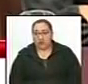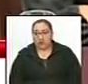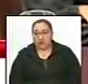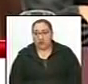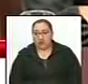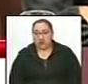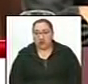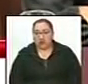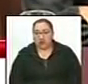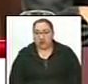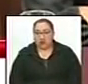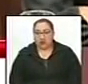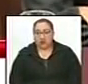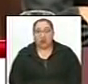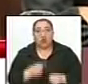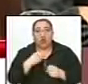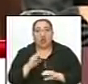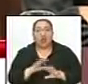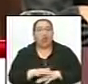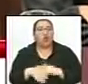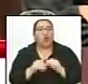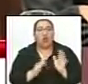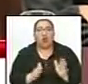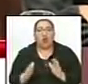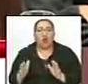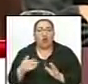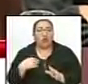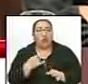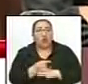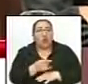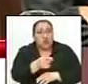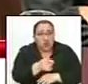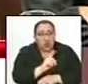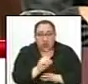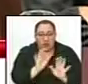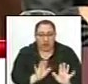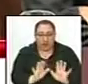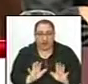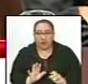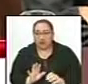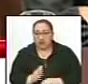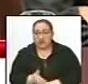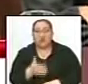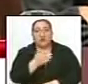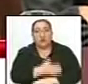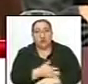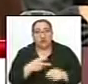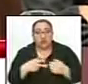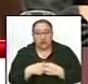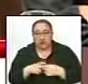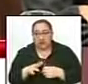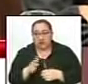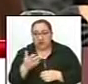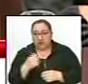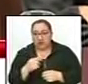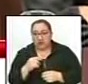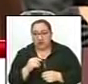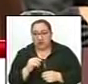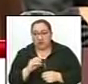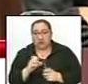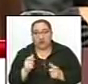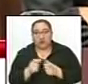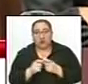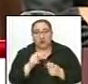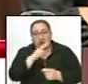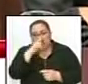Congresista, estoy llamando al orden a toda la comisión, no lo estoy solamente invocándole a usted. Antes de la interrupción, ha pedido una cuestión de orden